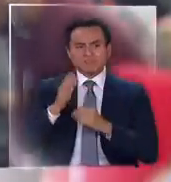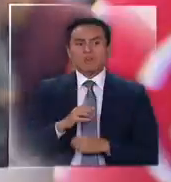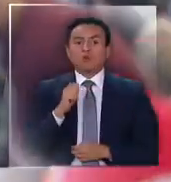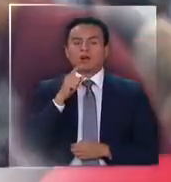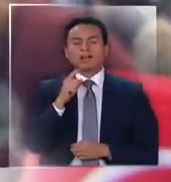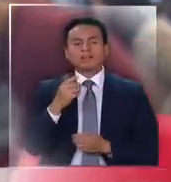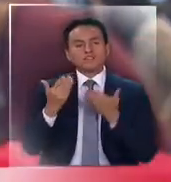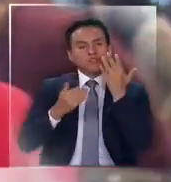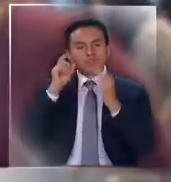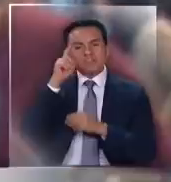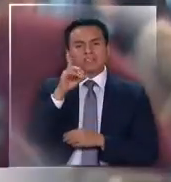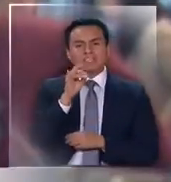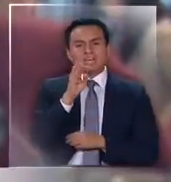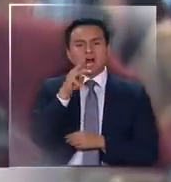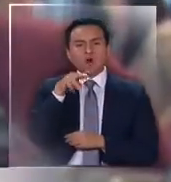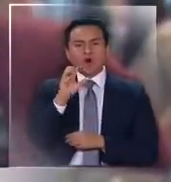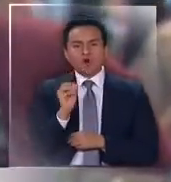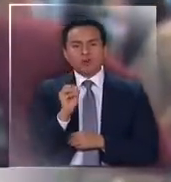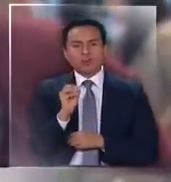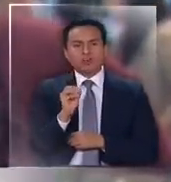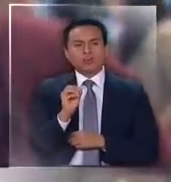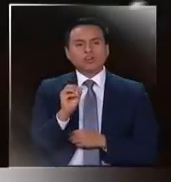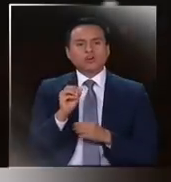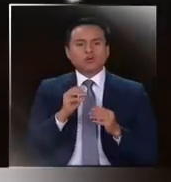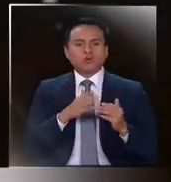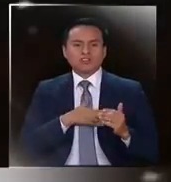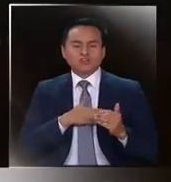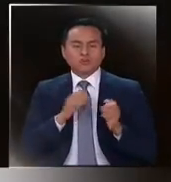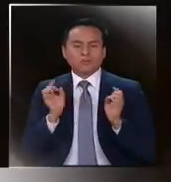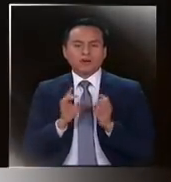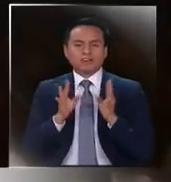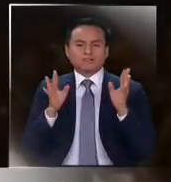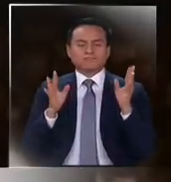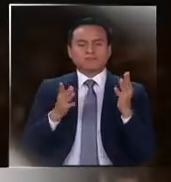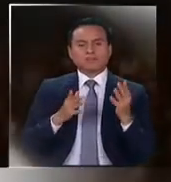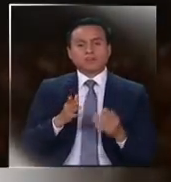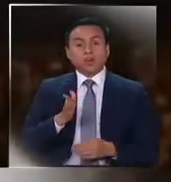es su canción favorita de Diango? Corazón Mágico.